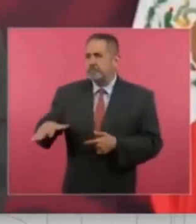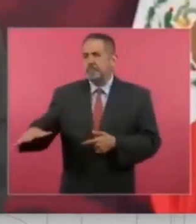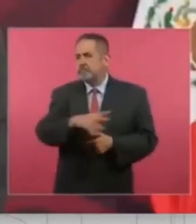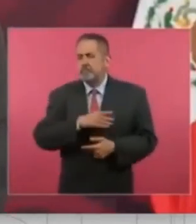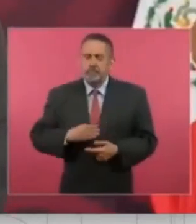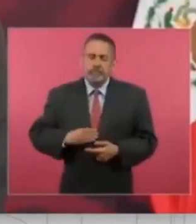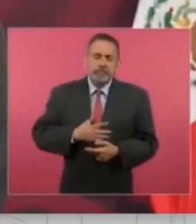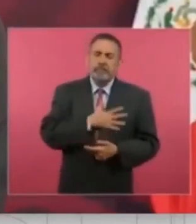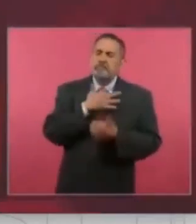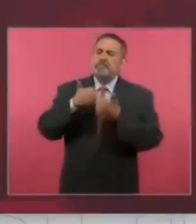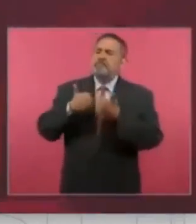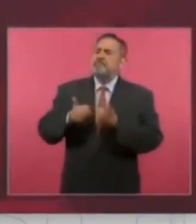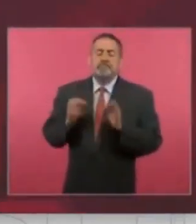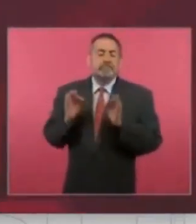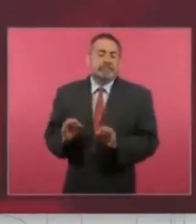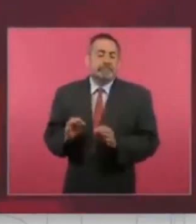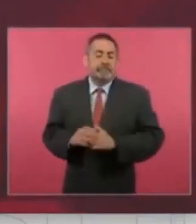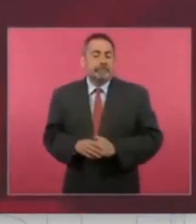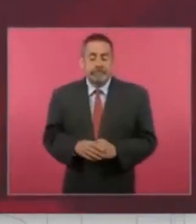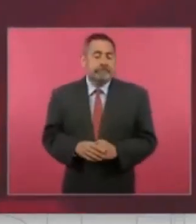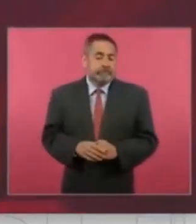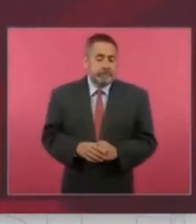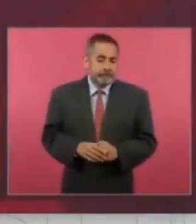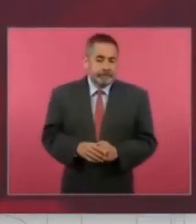bienestar. Es